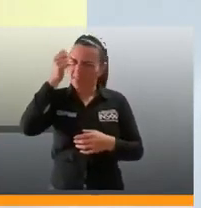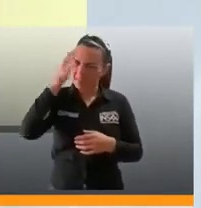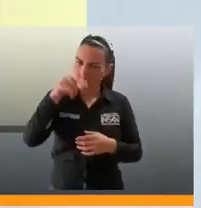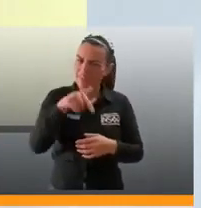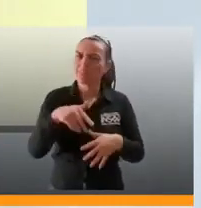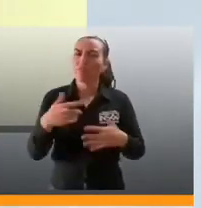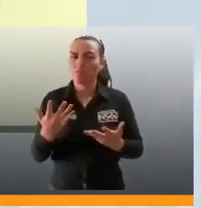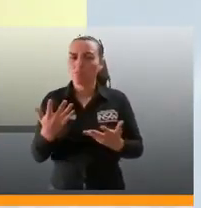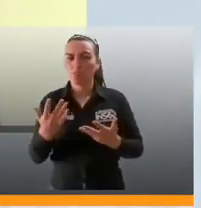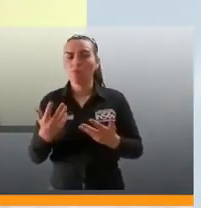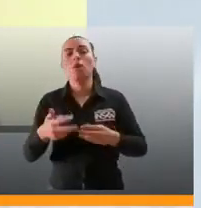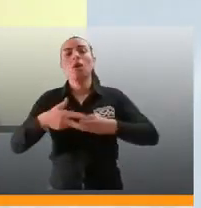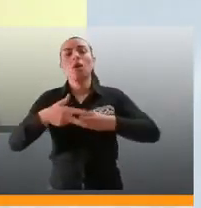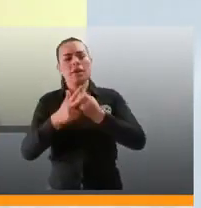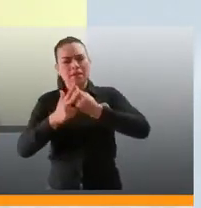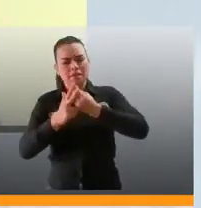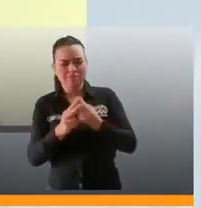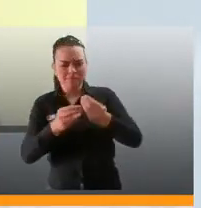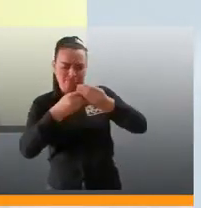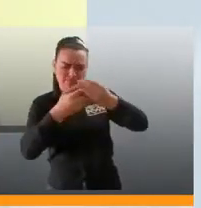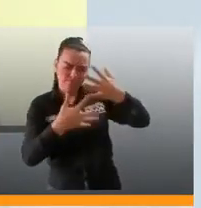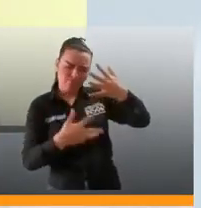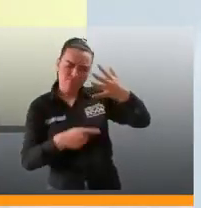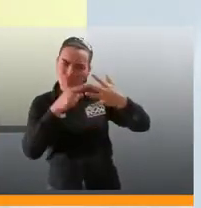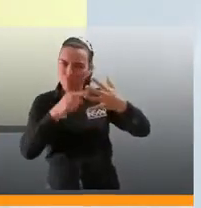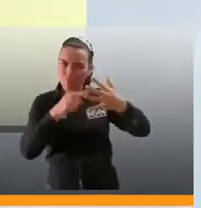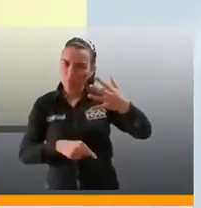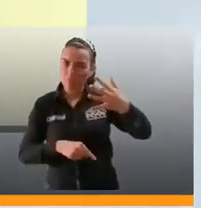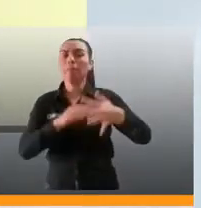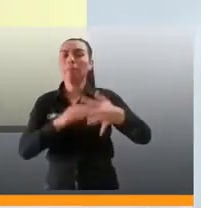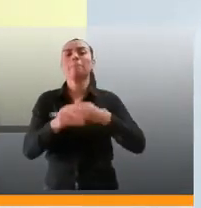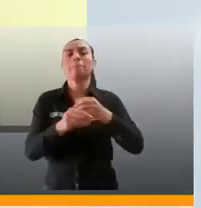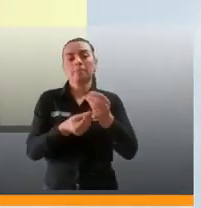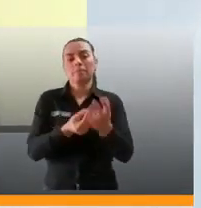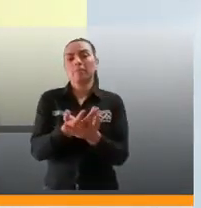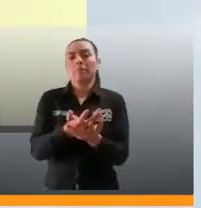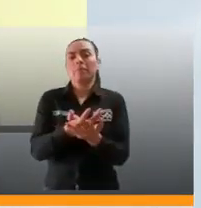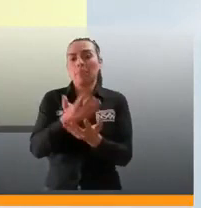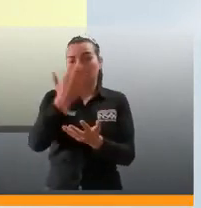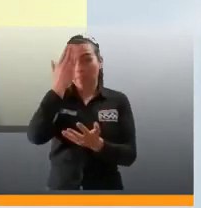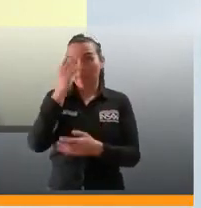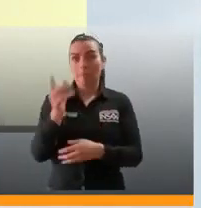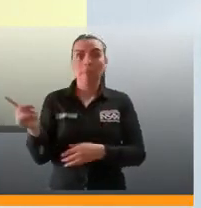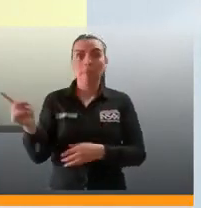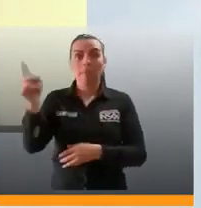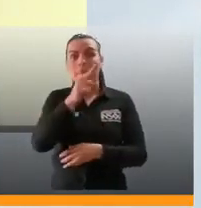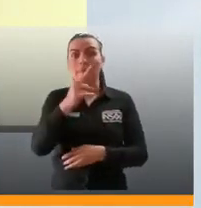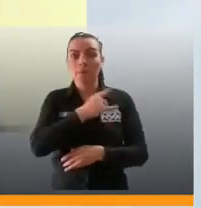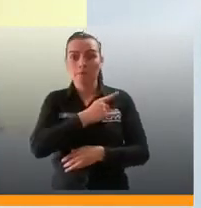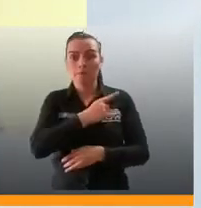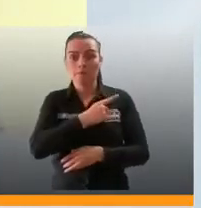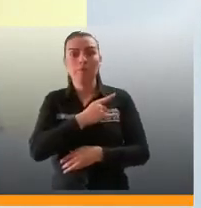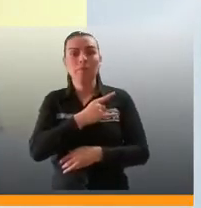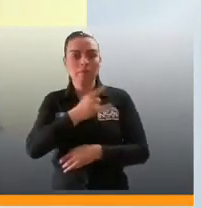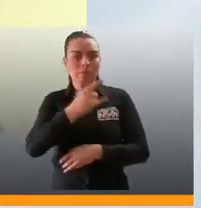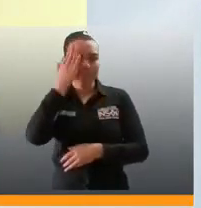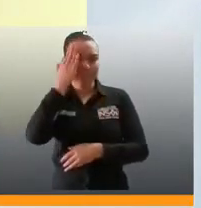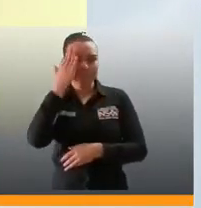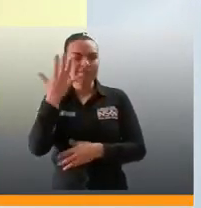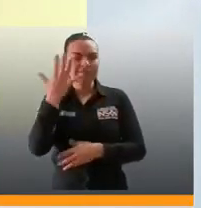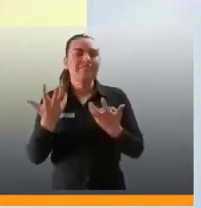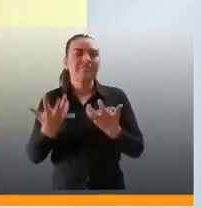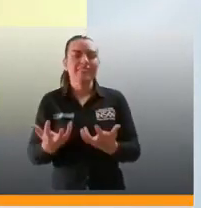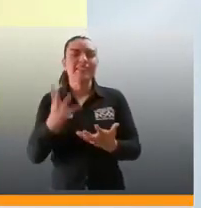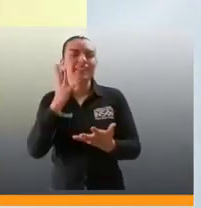herramientas de que disponen. Y lo que también recomiendo es que las universidades, para aquello de sistematizar todas estas experiencias, hagan